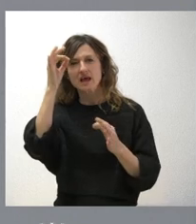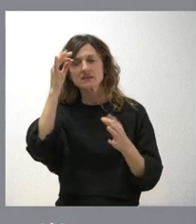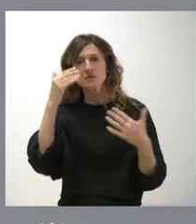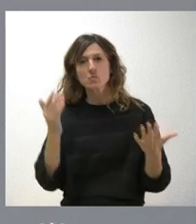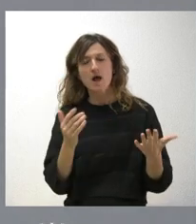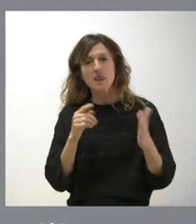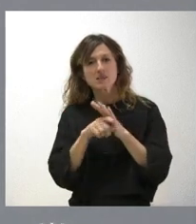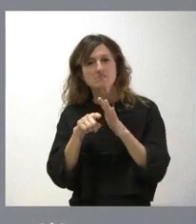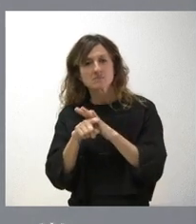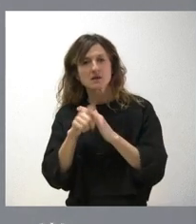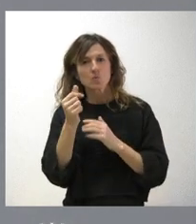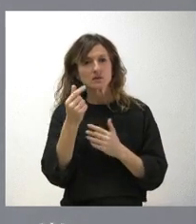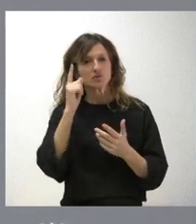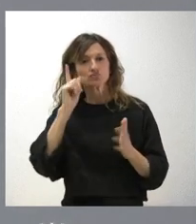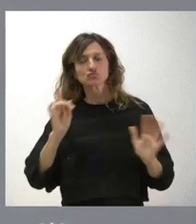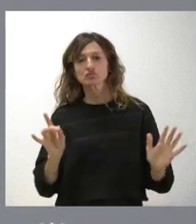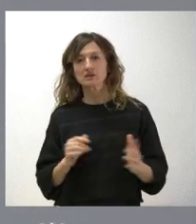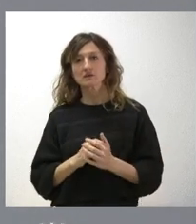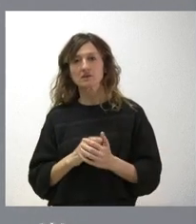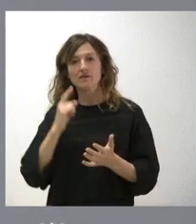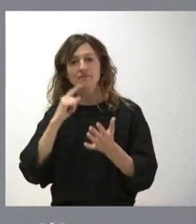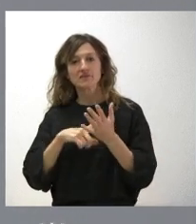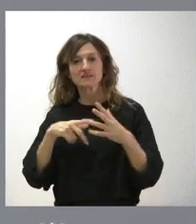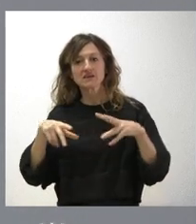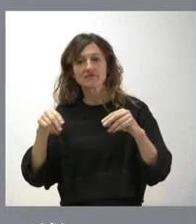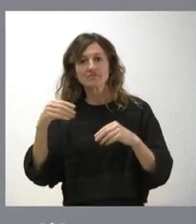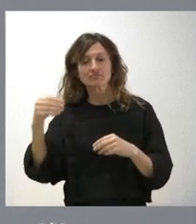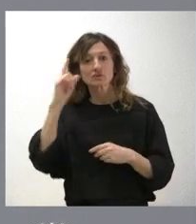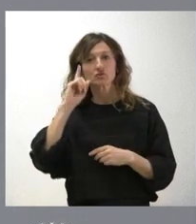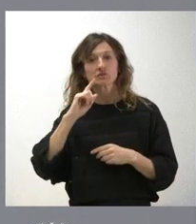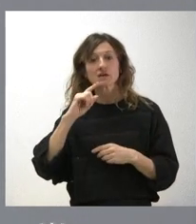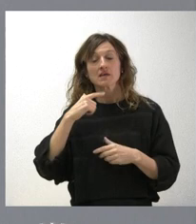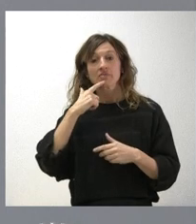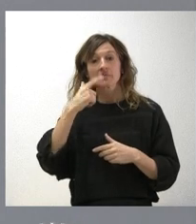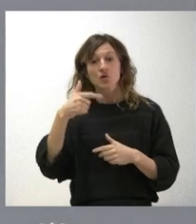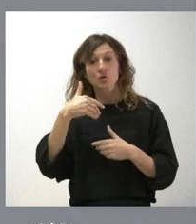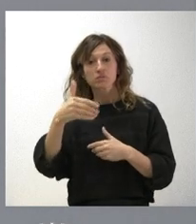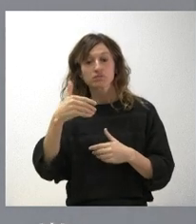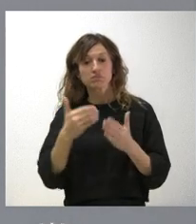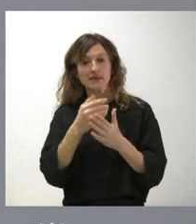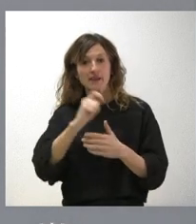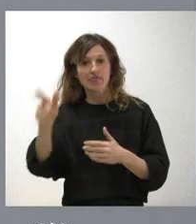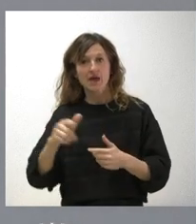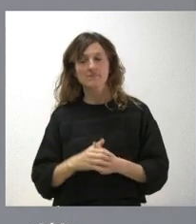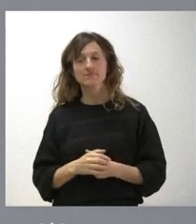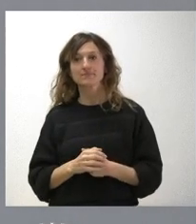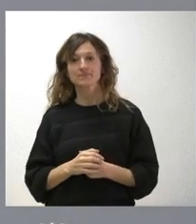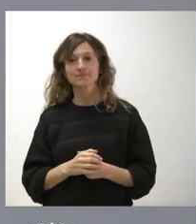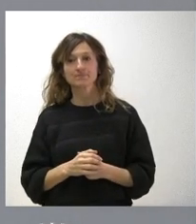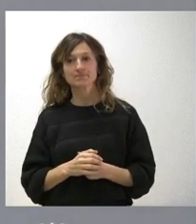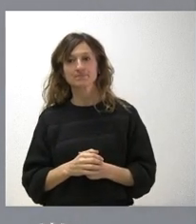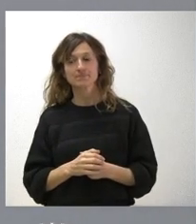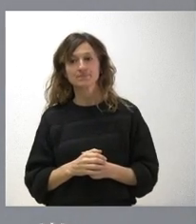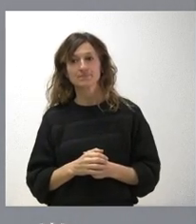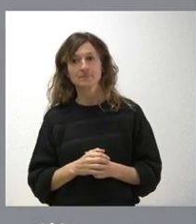ejecución y el importe preciso y la fecha de terminación que usted pl y se lo podemos ofrecer a lo largo de la mañana si le parece bien y eh